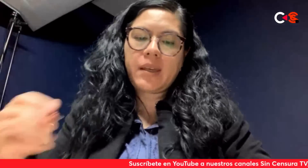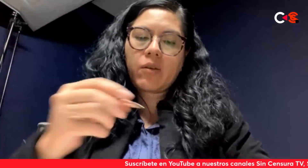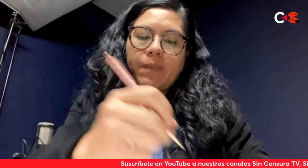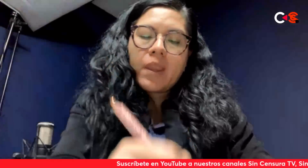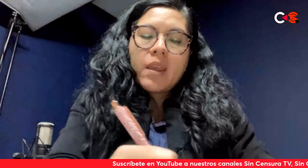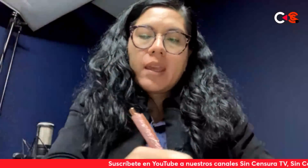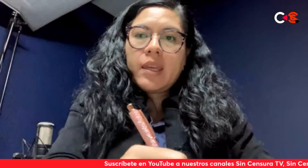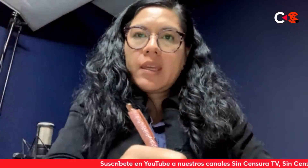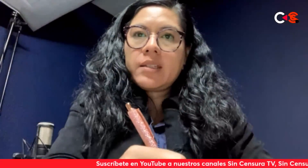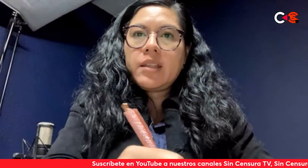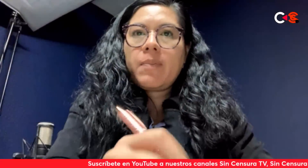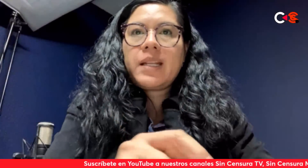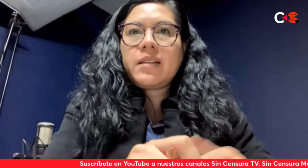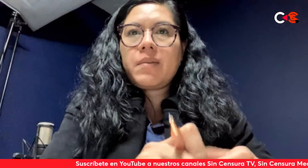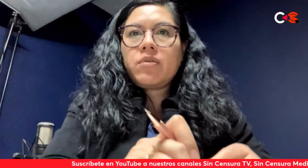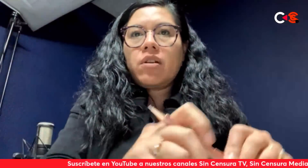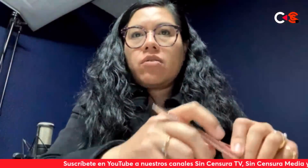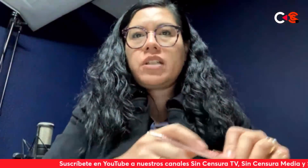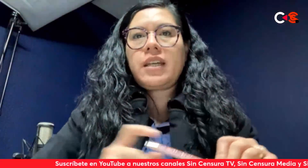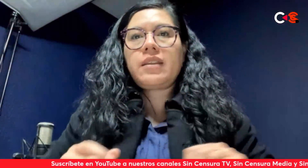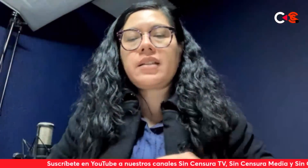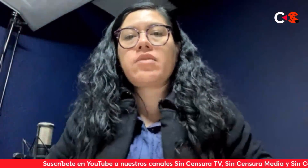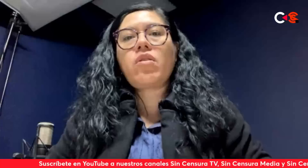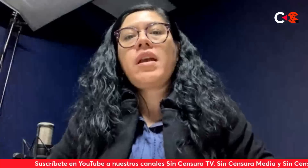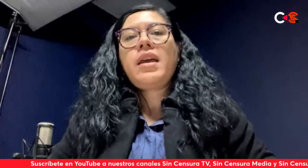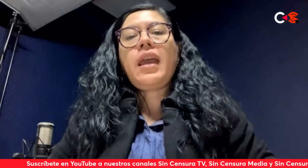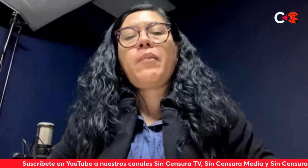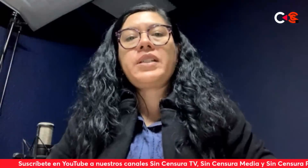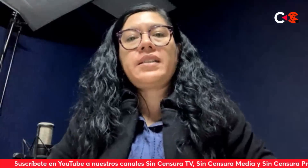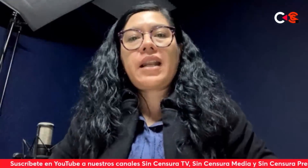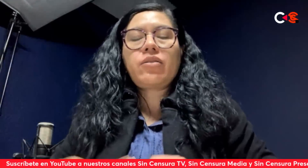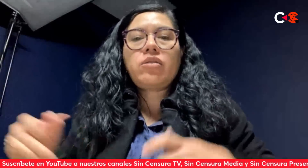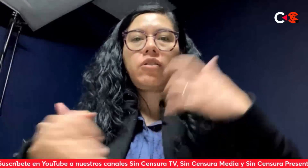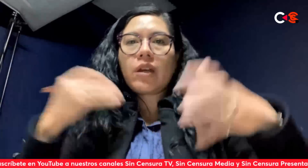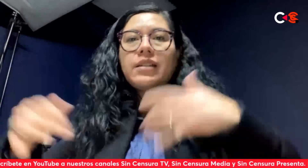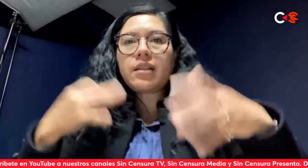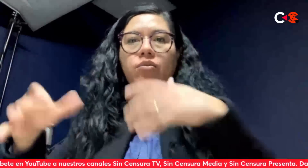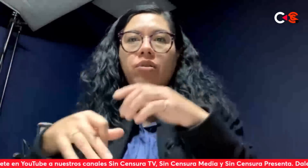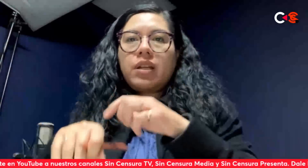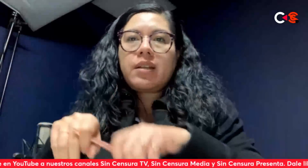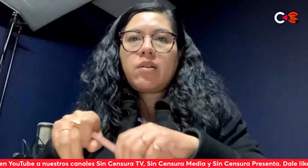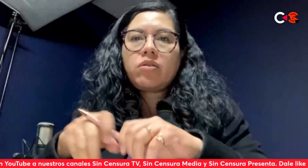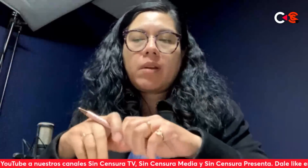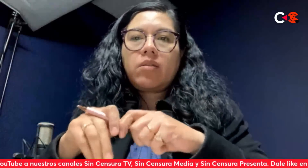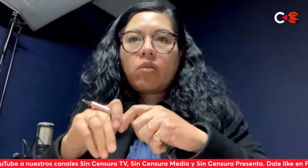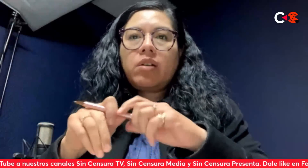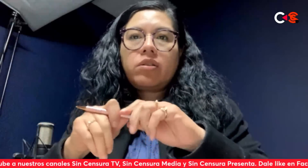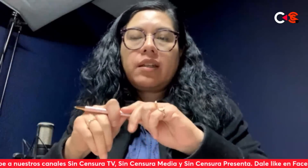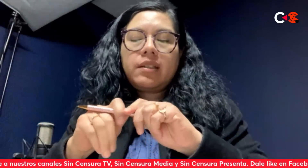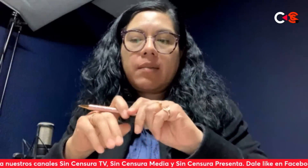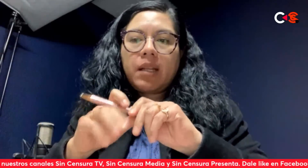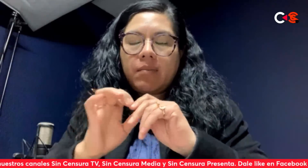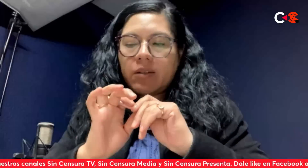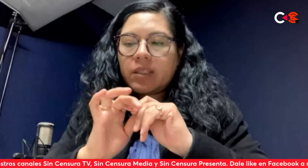de México. Y si te parece, vemos los siguientes que son pues extractos de toda esta discusión que se dio, sobre todo el